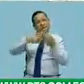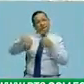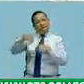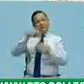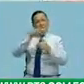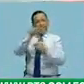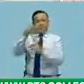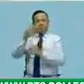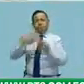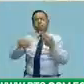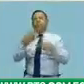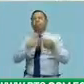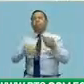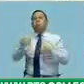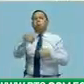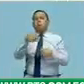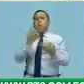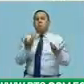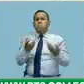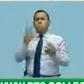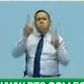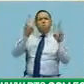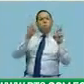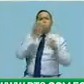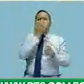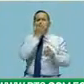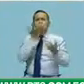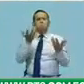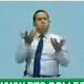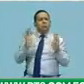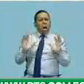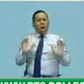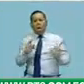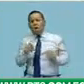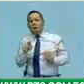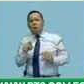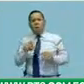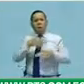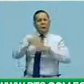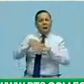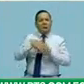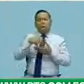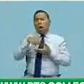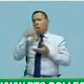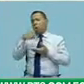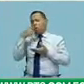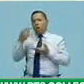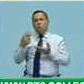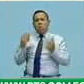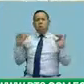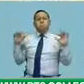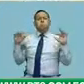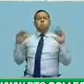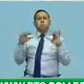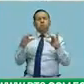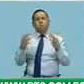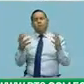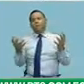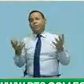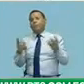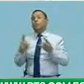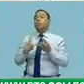normales. La mascarilla para ellos ya no es indispensable. Comer en la calle es habitual y las aglomeraciones dejaron de evitarse.